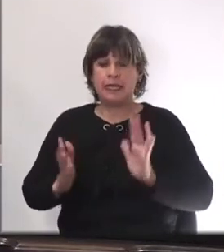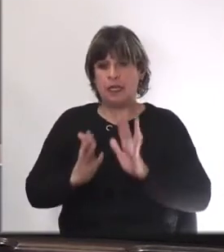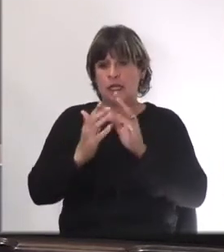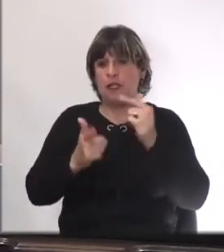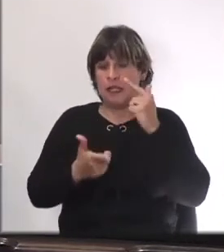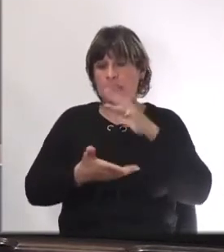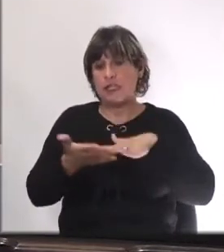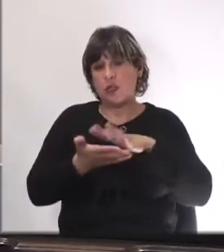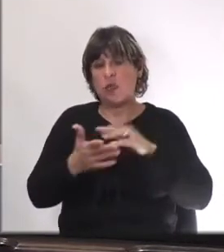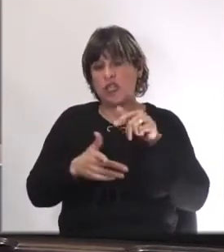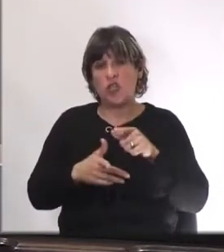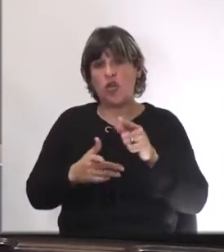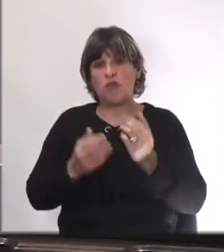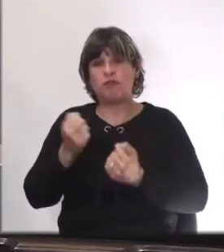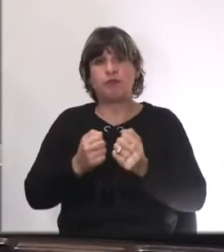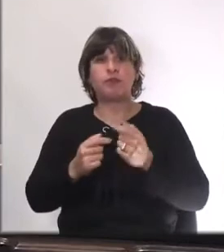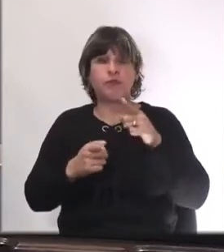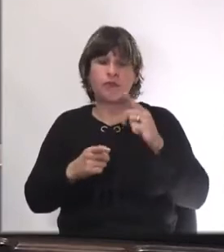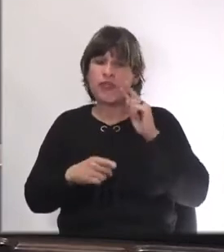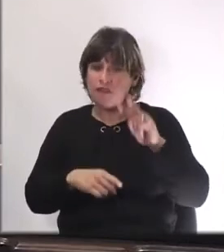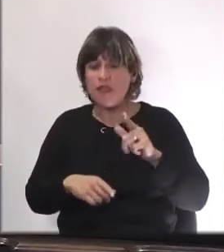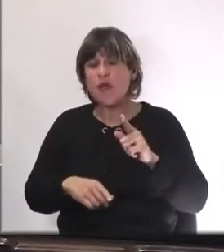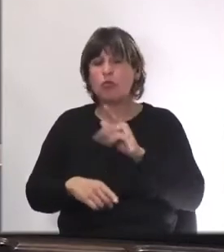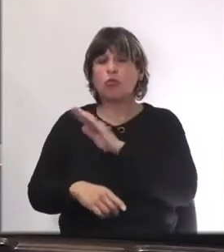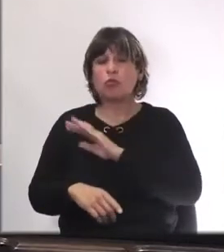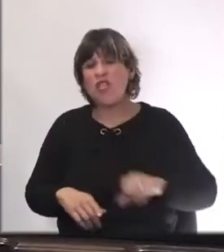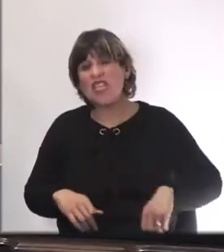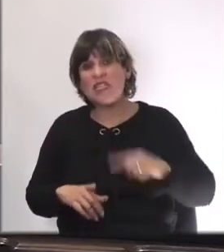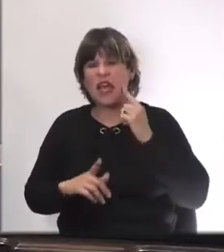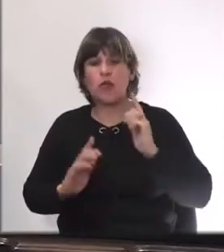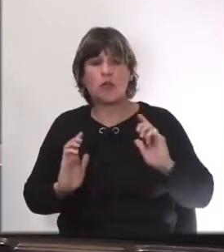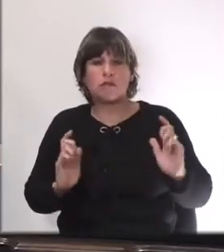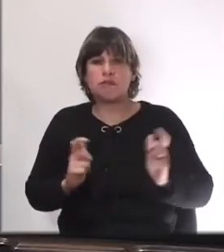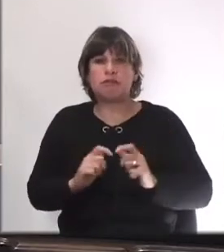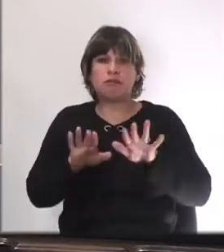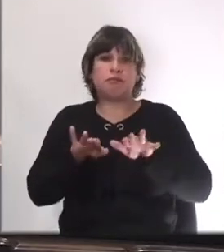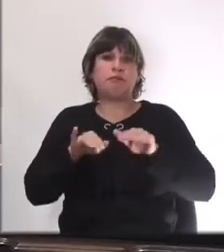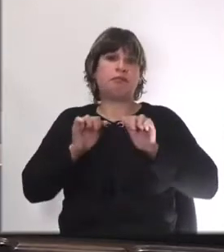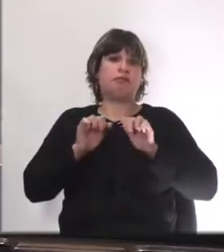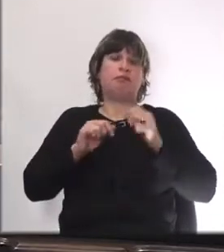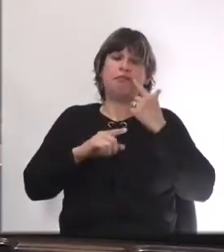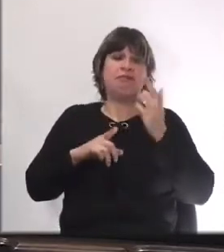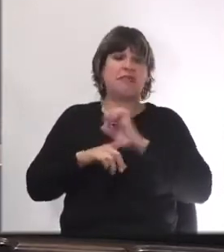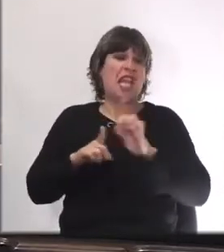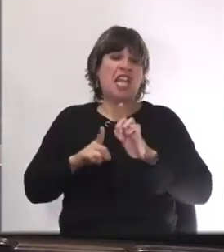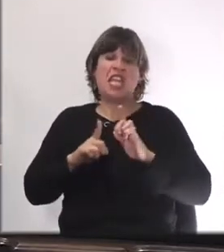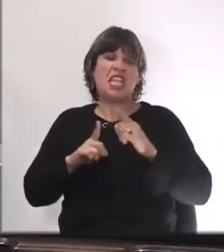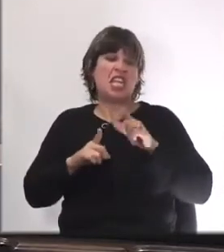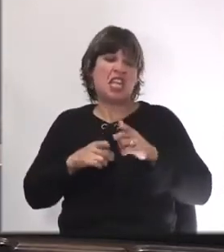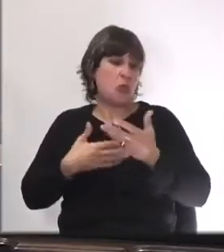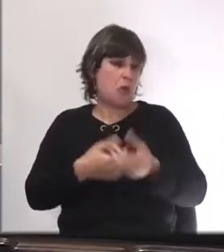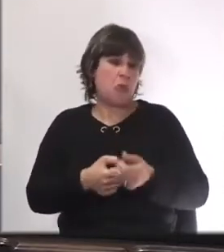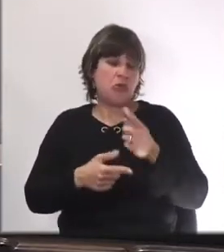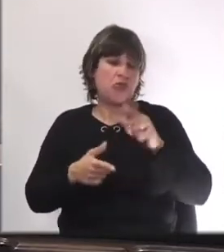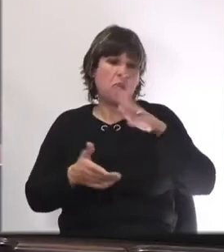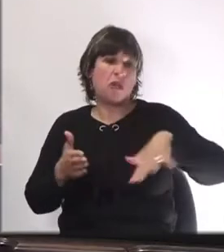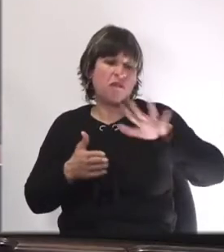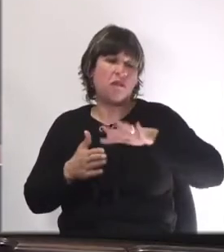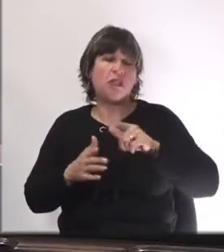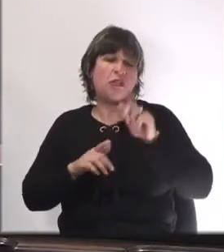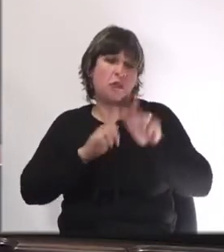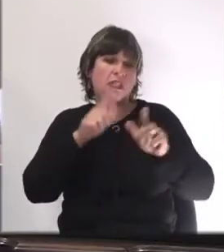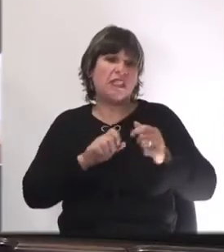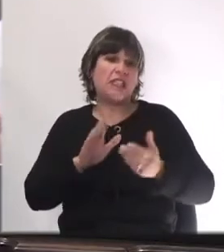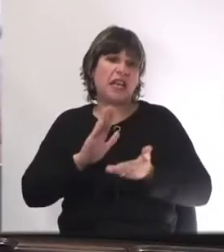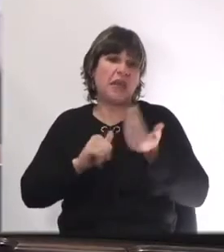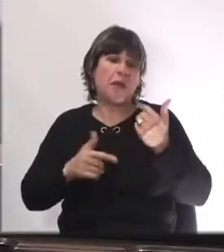económico adverso vemos un Estado que se retrae y que desampara a una población fundamentalmente los más vulnerables.